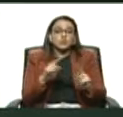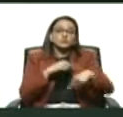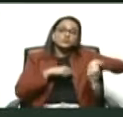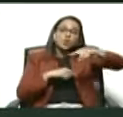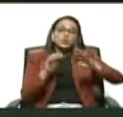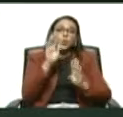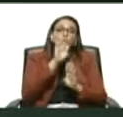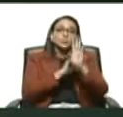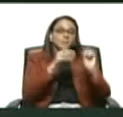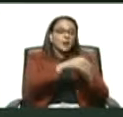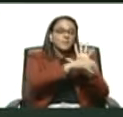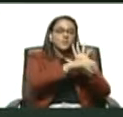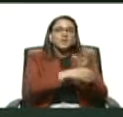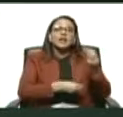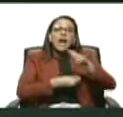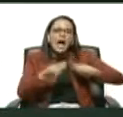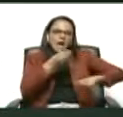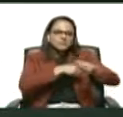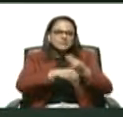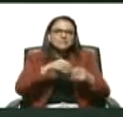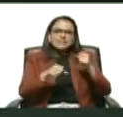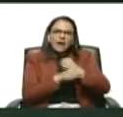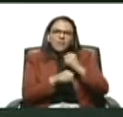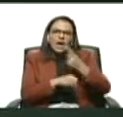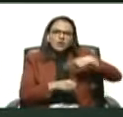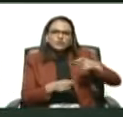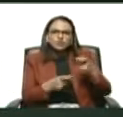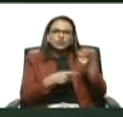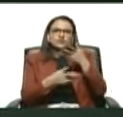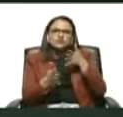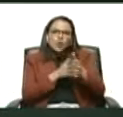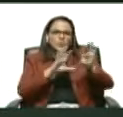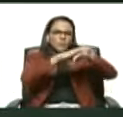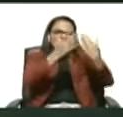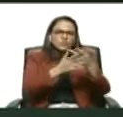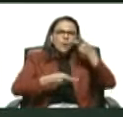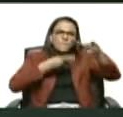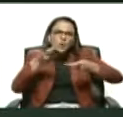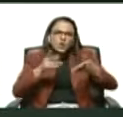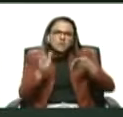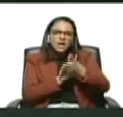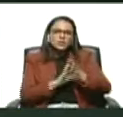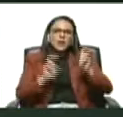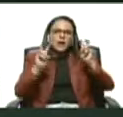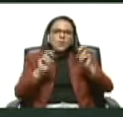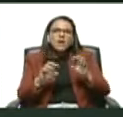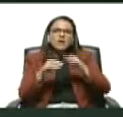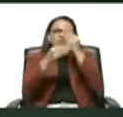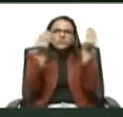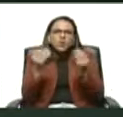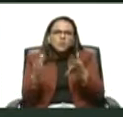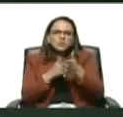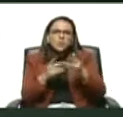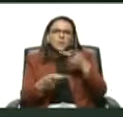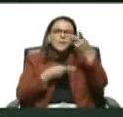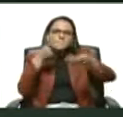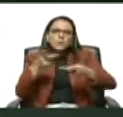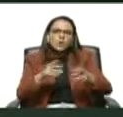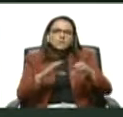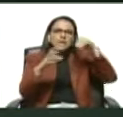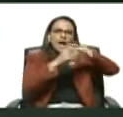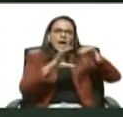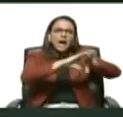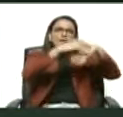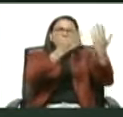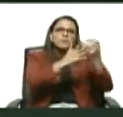reconfiguración geopolítico, económico, mundial, de un nuevo concepto para concebir las relaciones internacionales